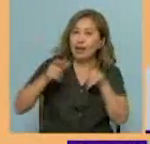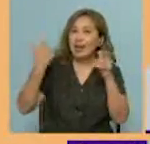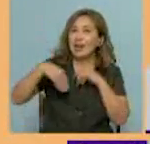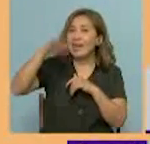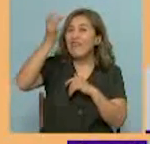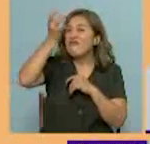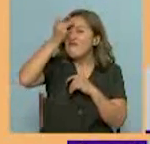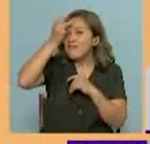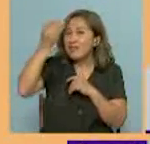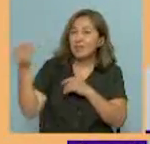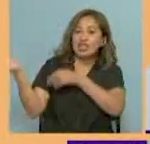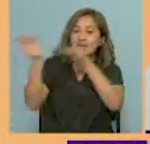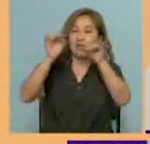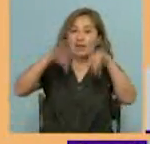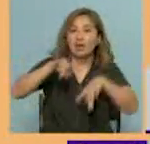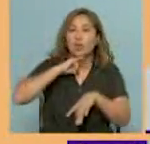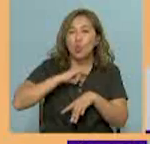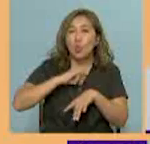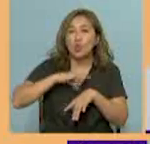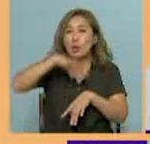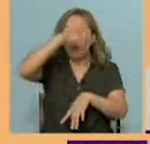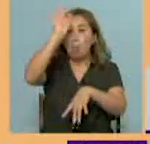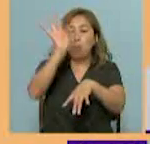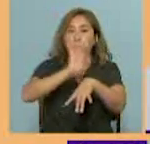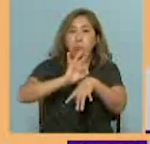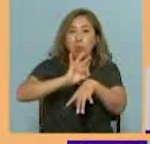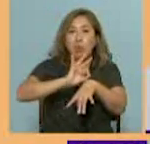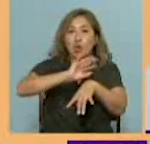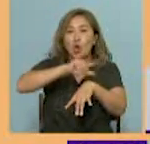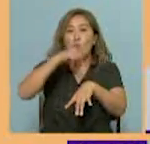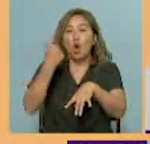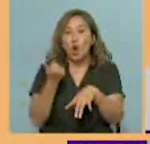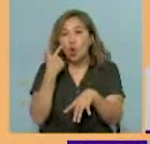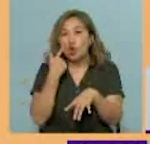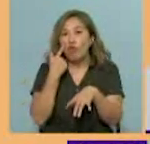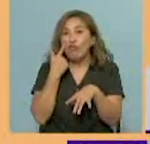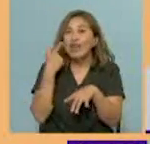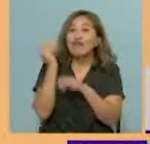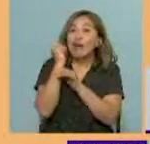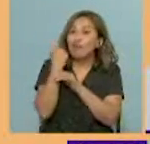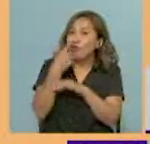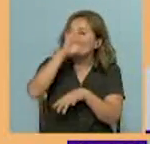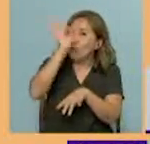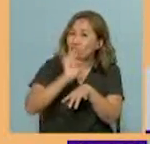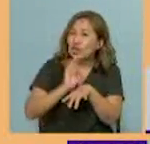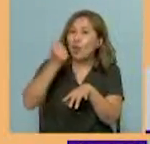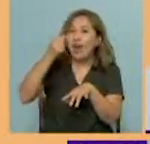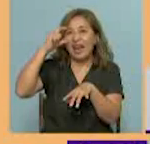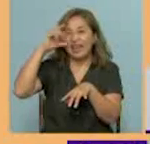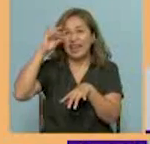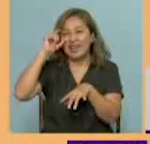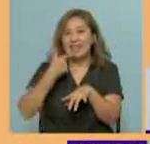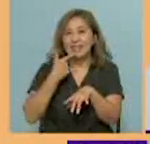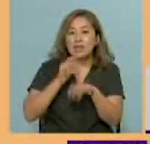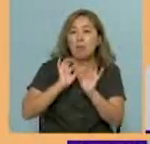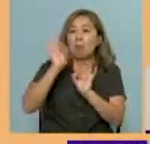que tenga dengue a la provincia y que sea picada por un mosquito por un aedes que es tan famosos ya el aedes y que este mosquito